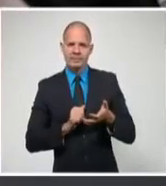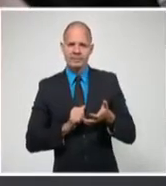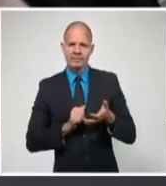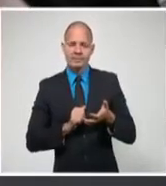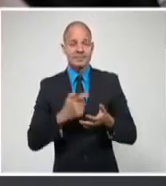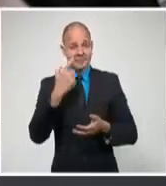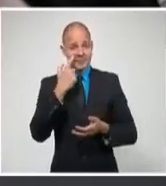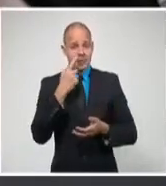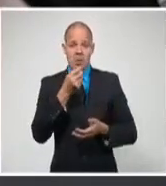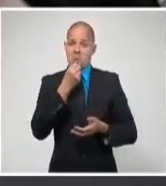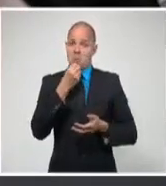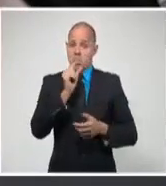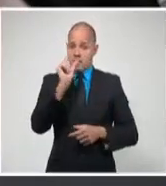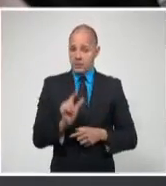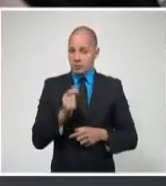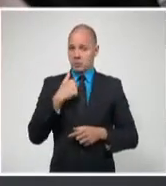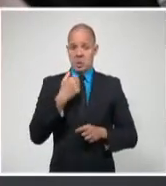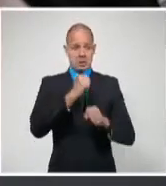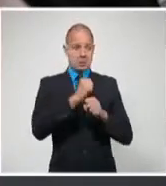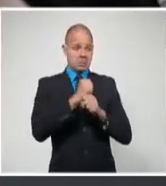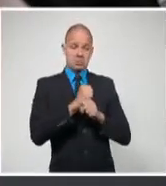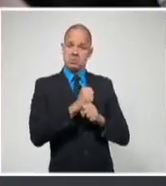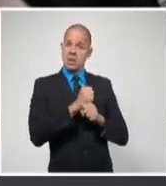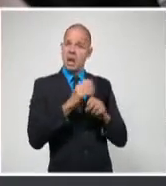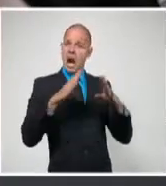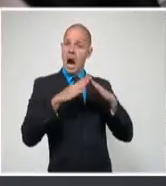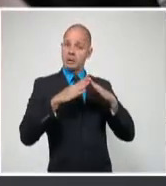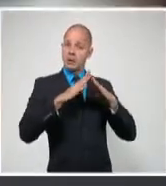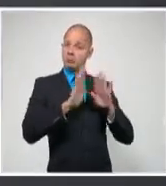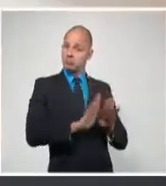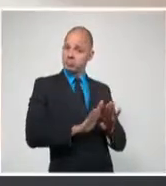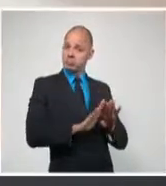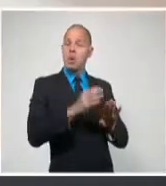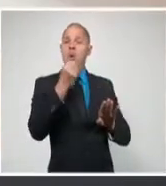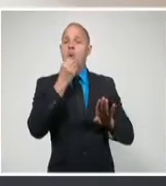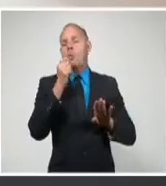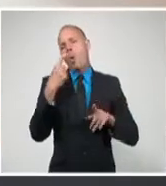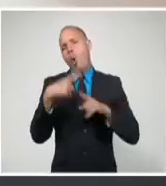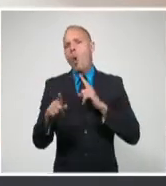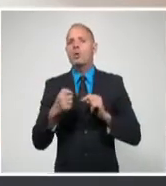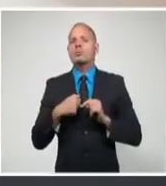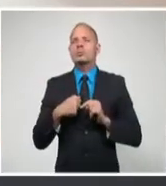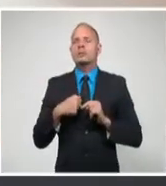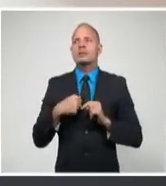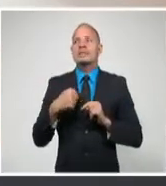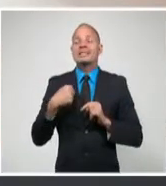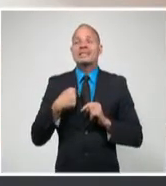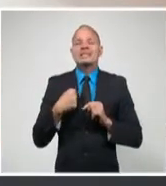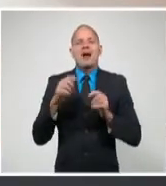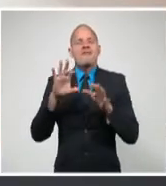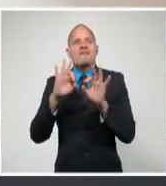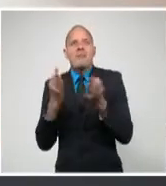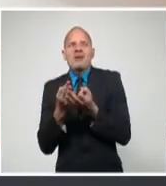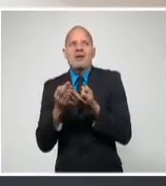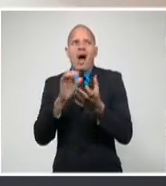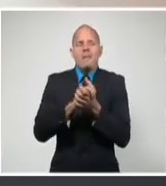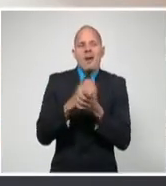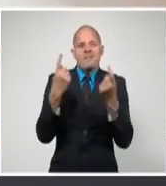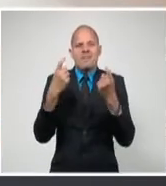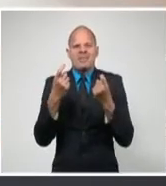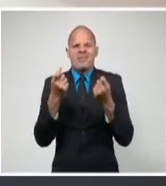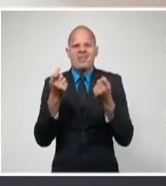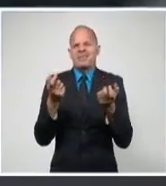por teletrabajo, estudio o para mantenernos comunicados con familiares y amigos, en 2020 pasamos más tiempo en escenarios